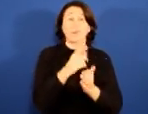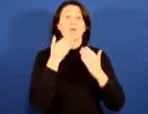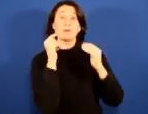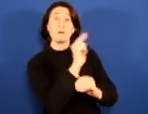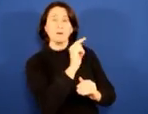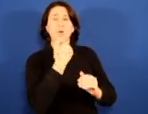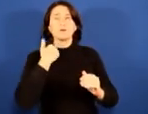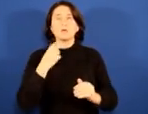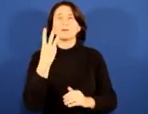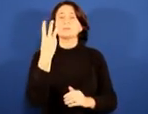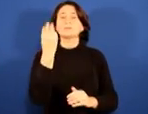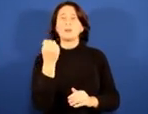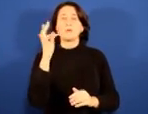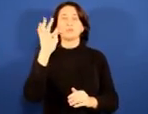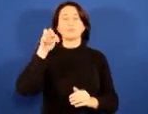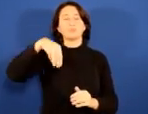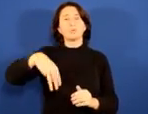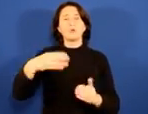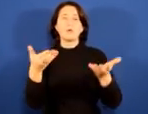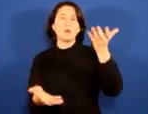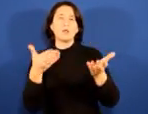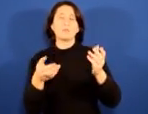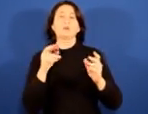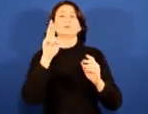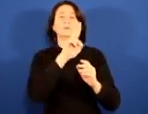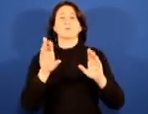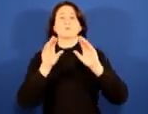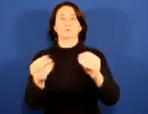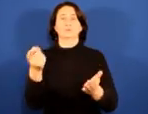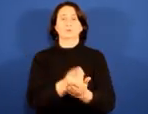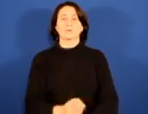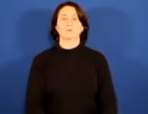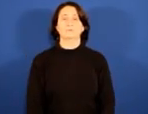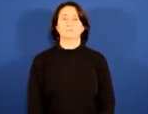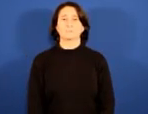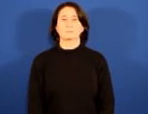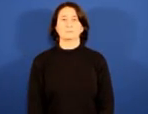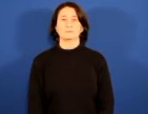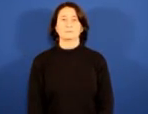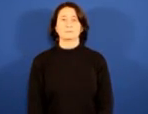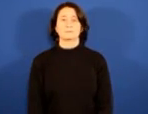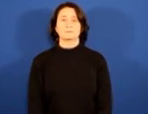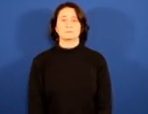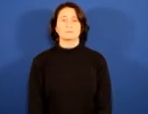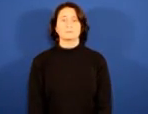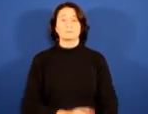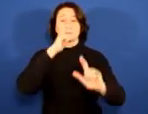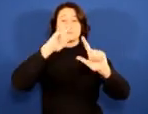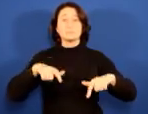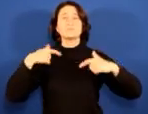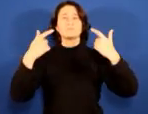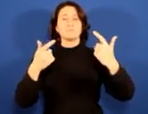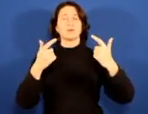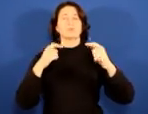toneladas de residuos voluminosos y casi 20 toneladas de juguetes recogidas en los garbigunes vizcaínos. En total se